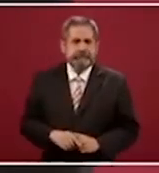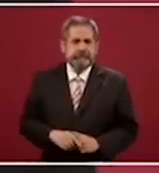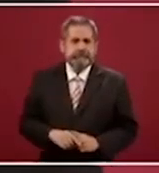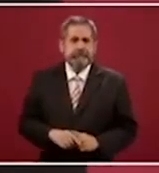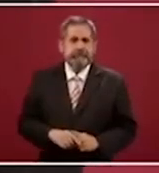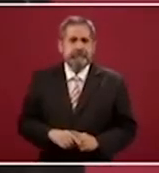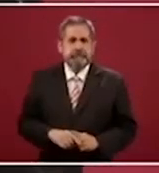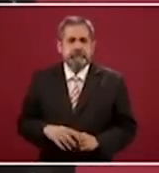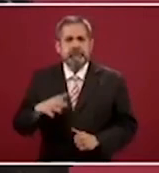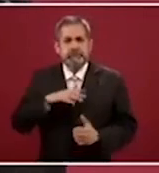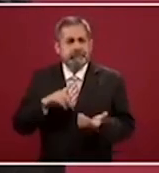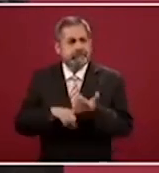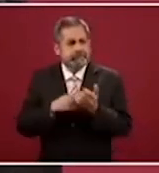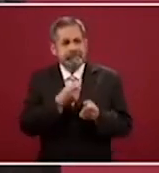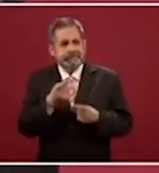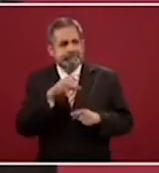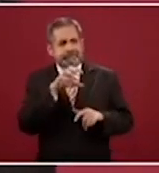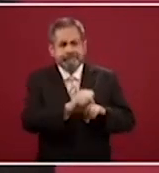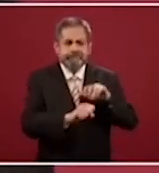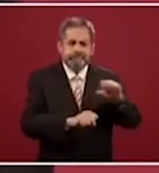han habido detenciones.